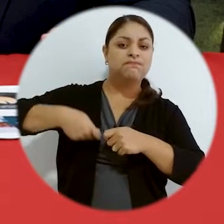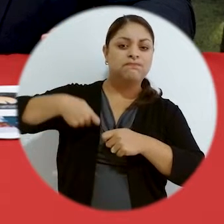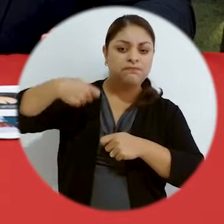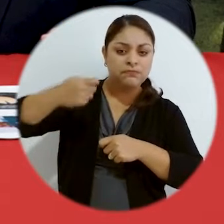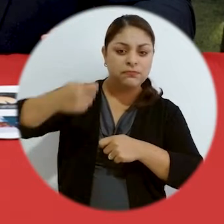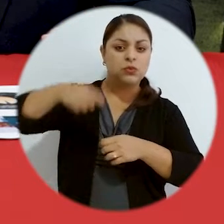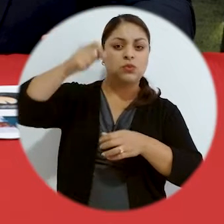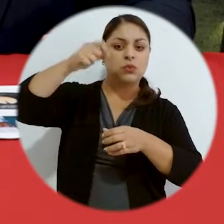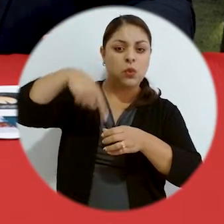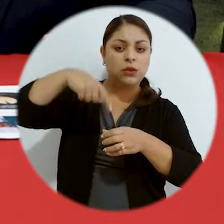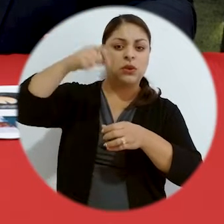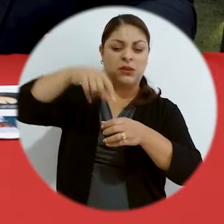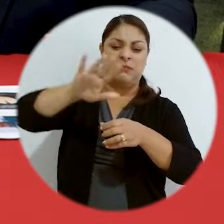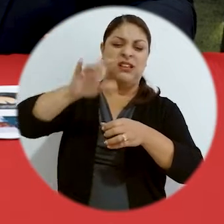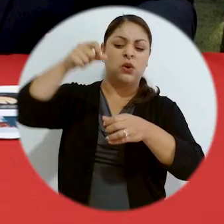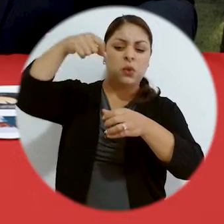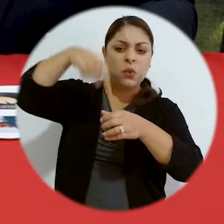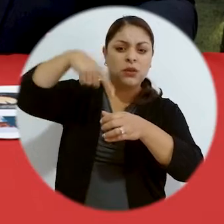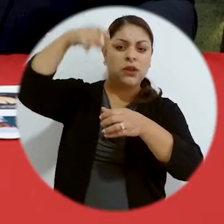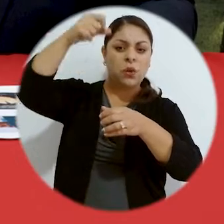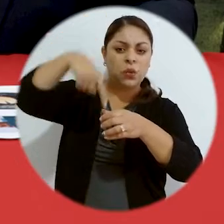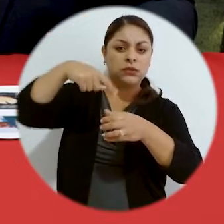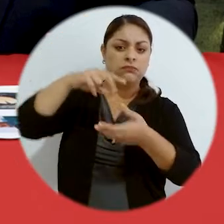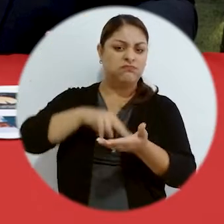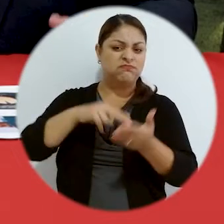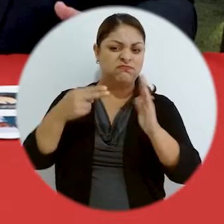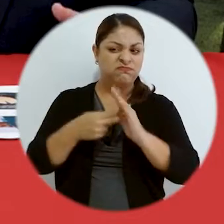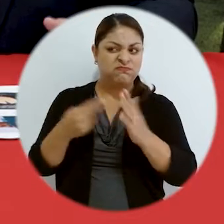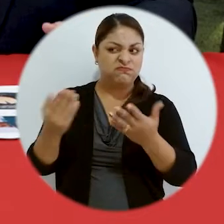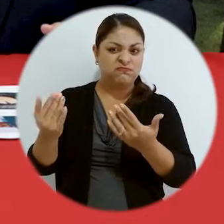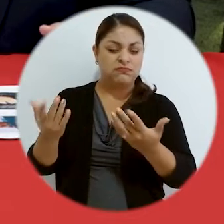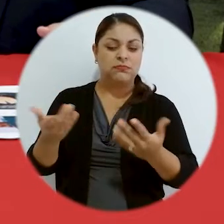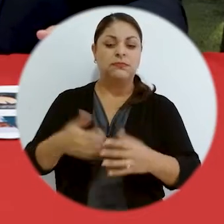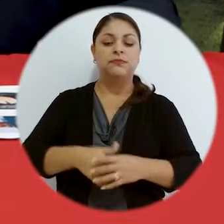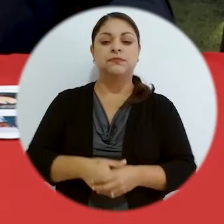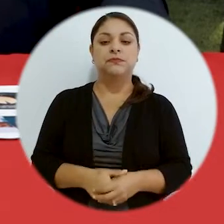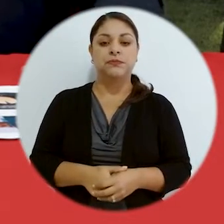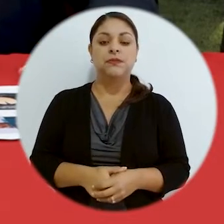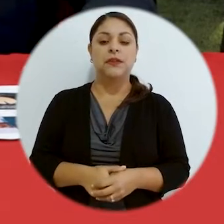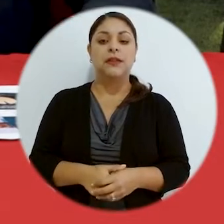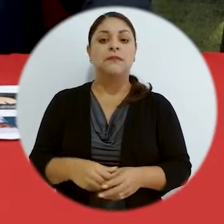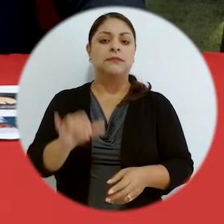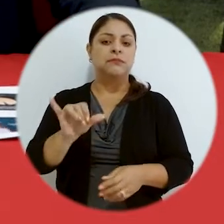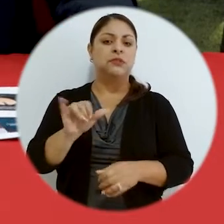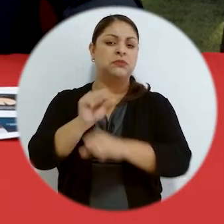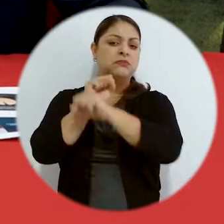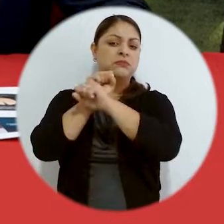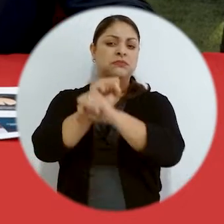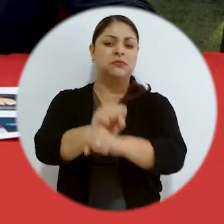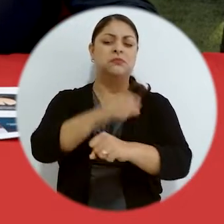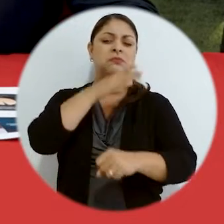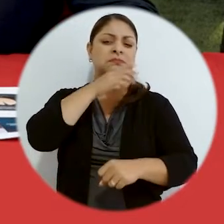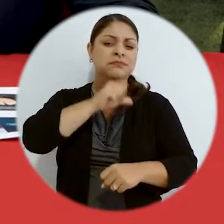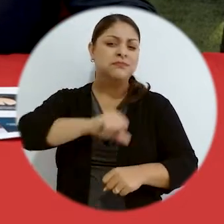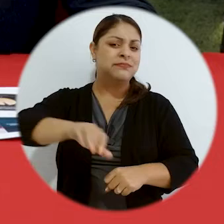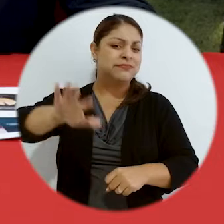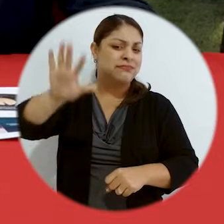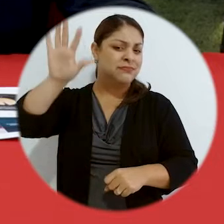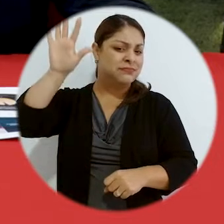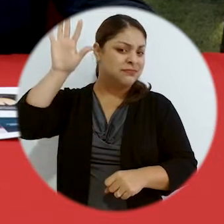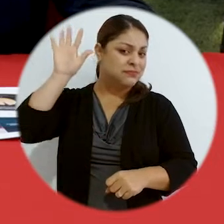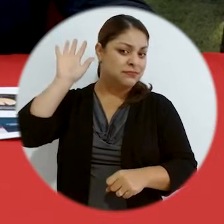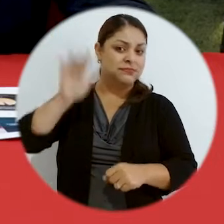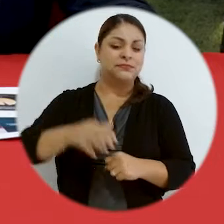Antes de ir a ese dato, ¿qué quiere decir gota a gota, don Leiner? ¿De dónde viene ese término? Bueno, es una tradición muy